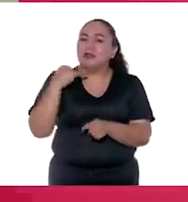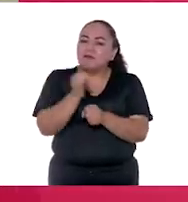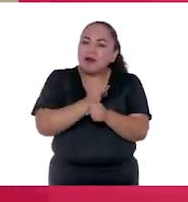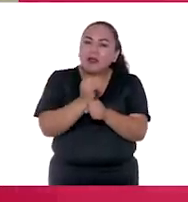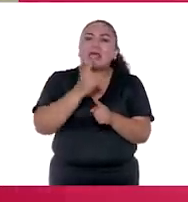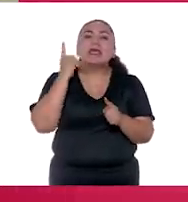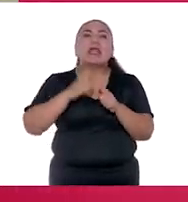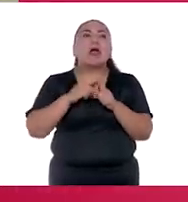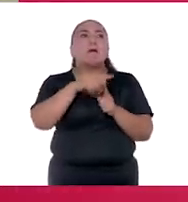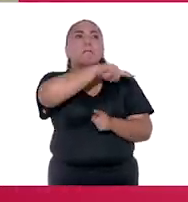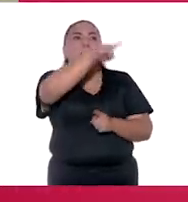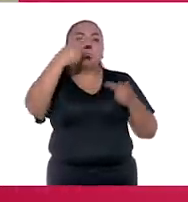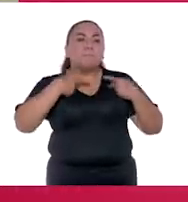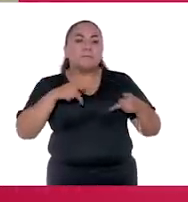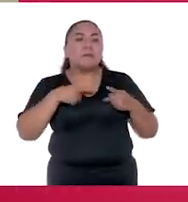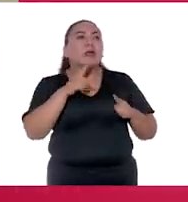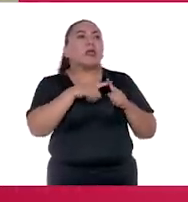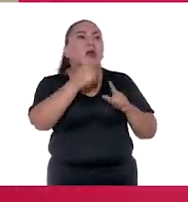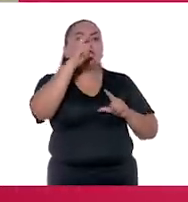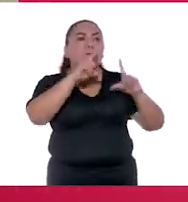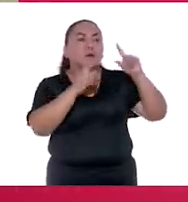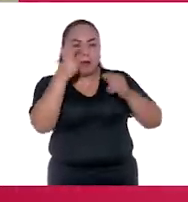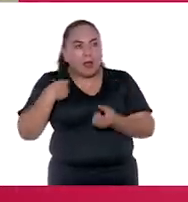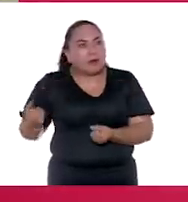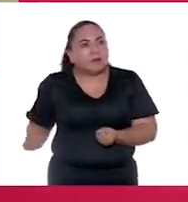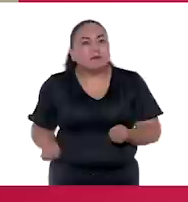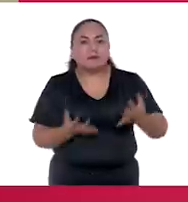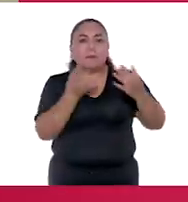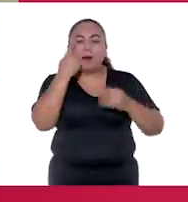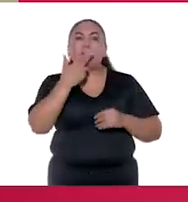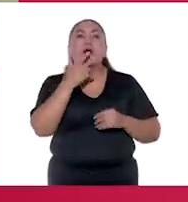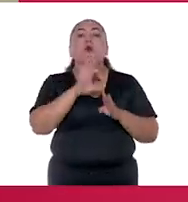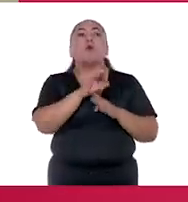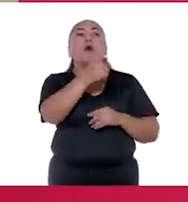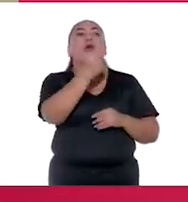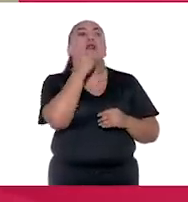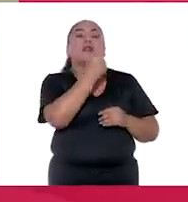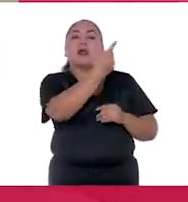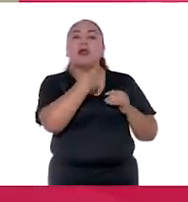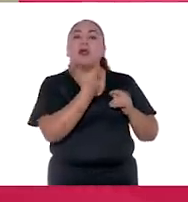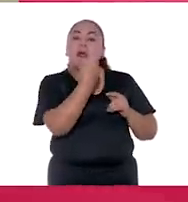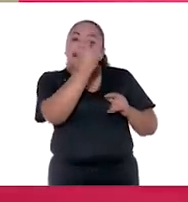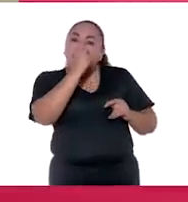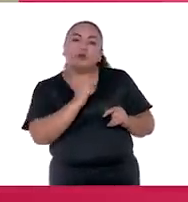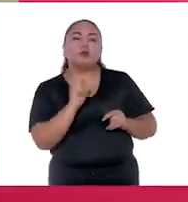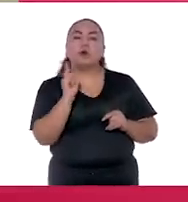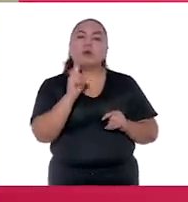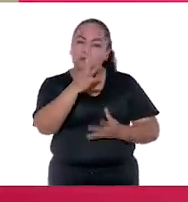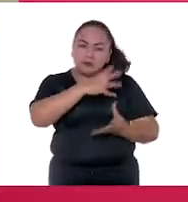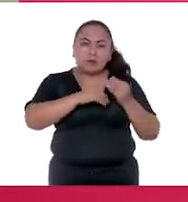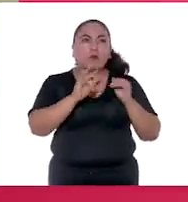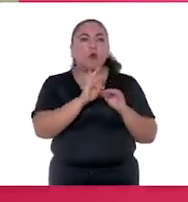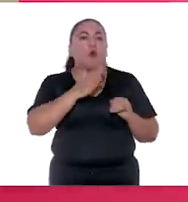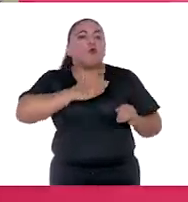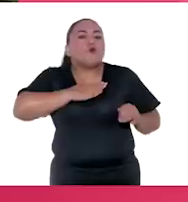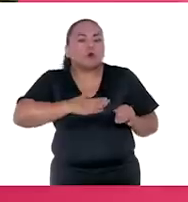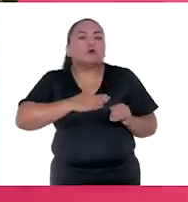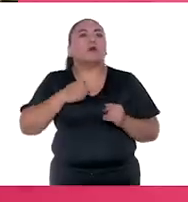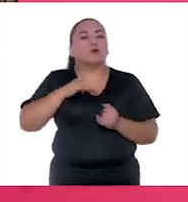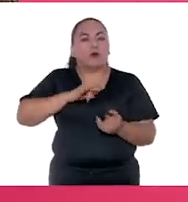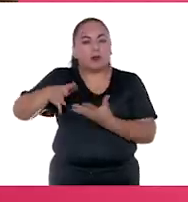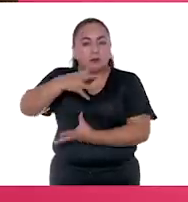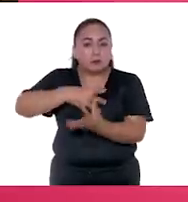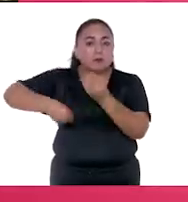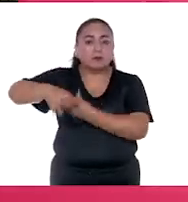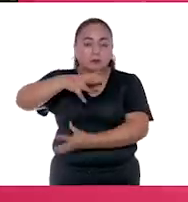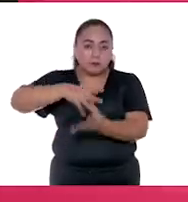proveedores para poderle dar un mejor uso, que no me la malbaraten aquí y pueda yo continuar con todo esto. Si tuviera